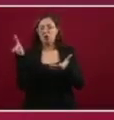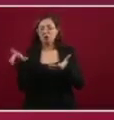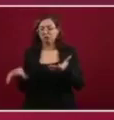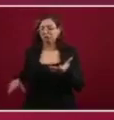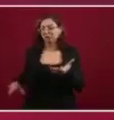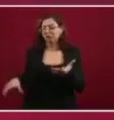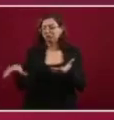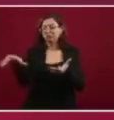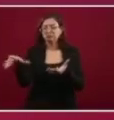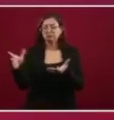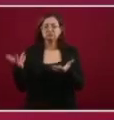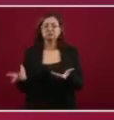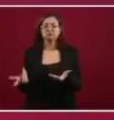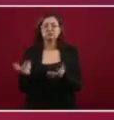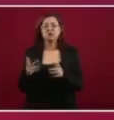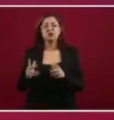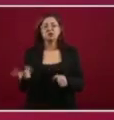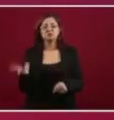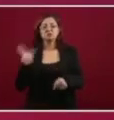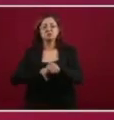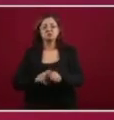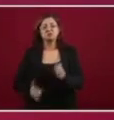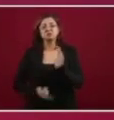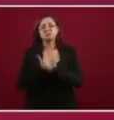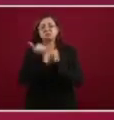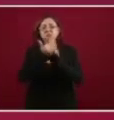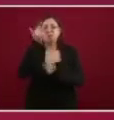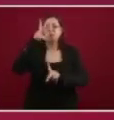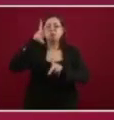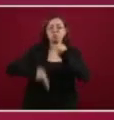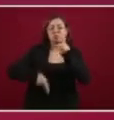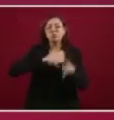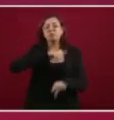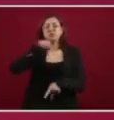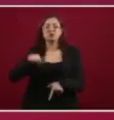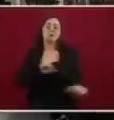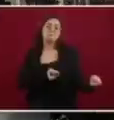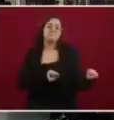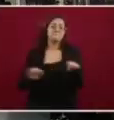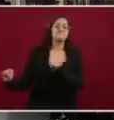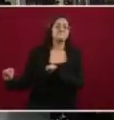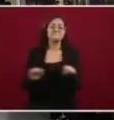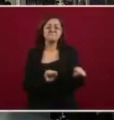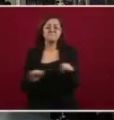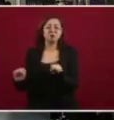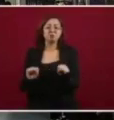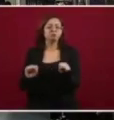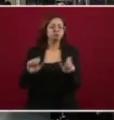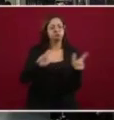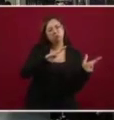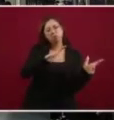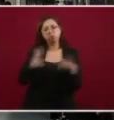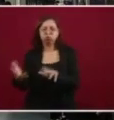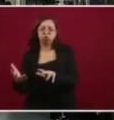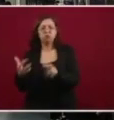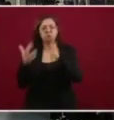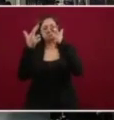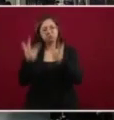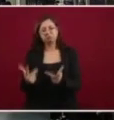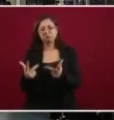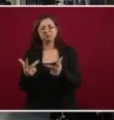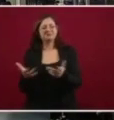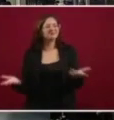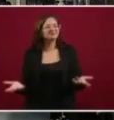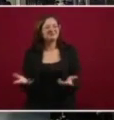además de que estaba inconcluso, con el sismo se terminó de fracturar.